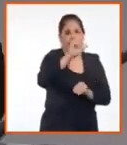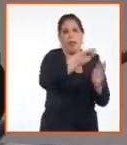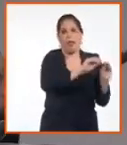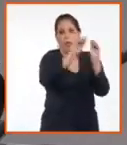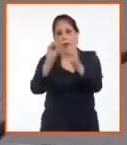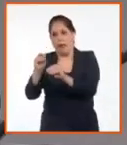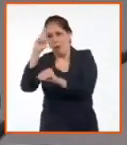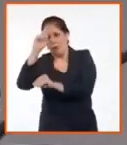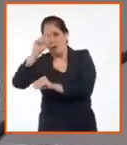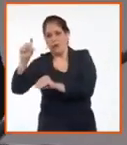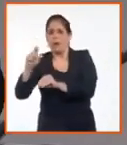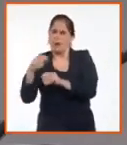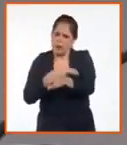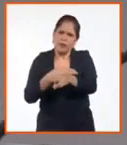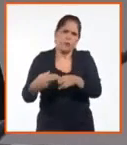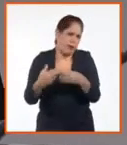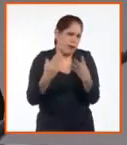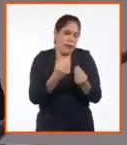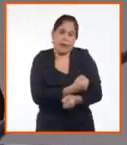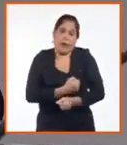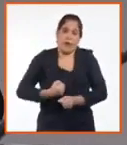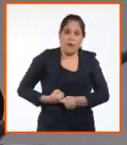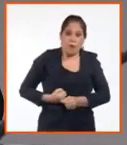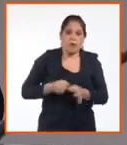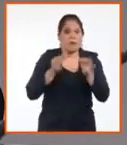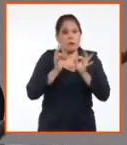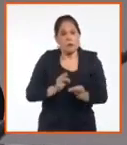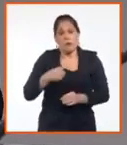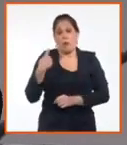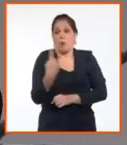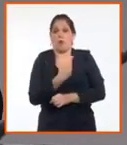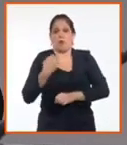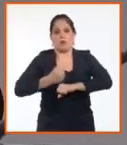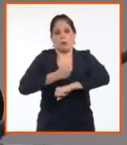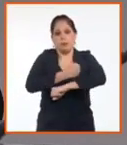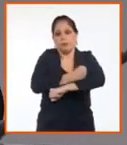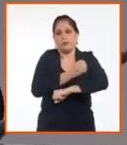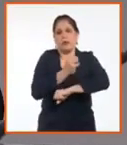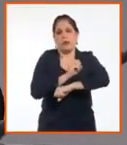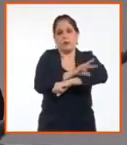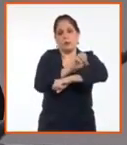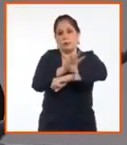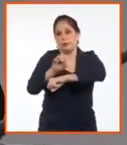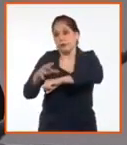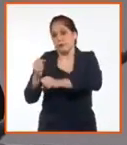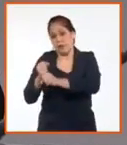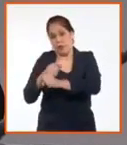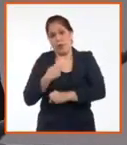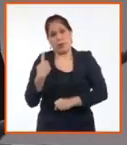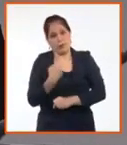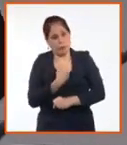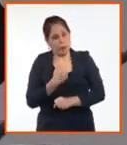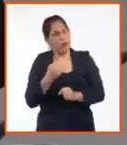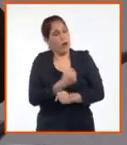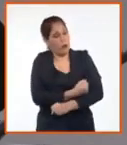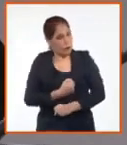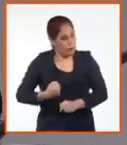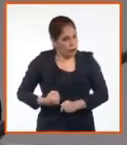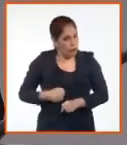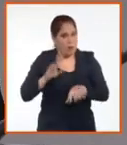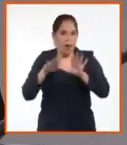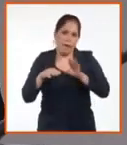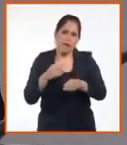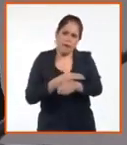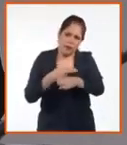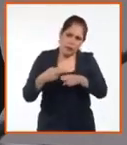muchas historias de esfuerzo sacrificio de nuestro de nuestros compañeros nuestros trabajadores e incluso alguna